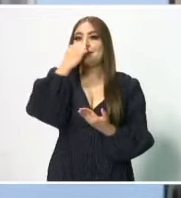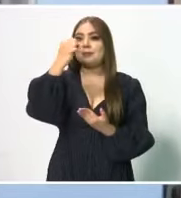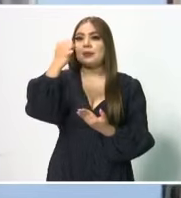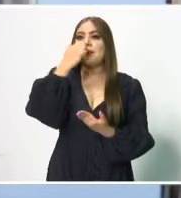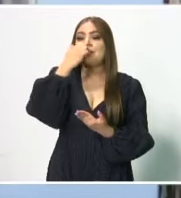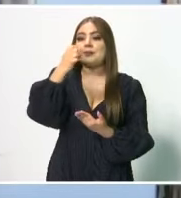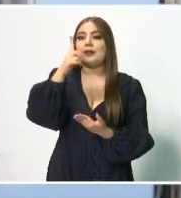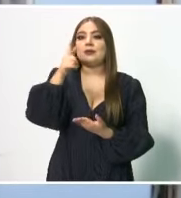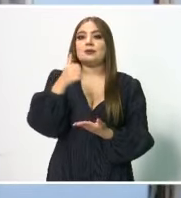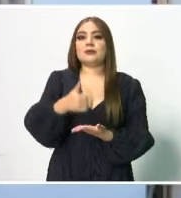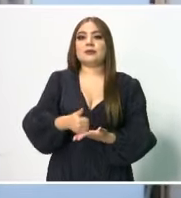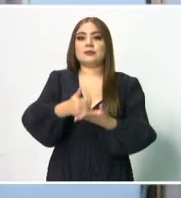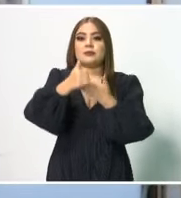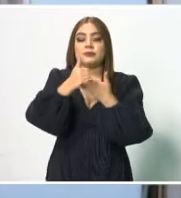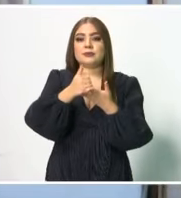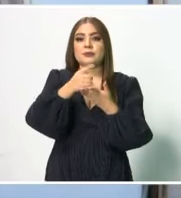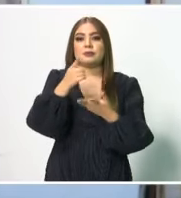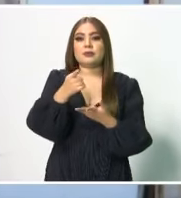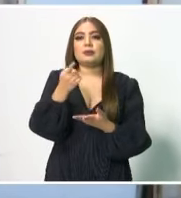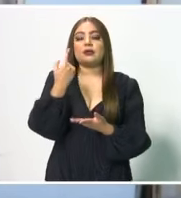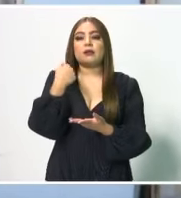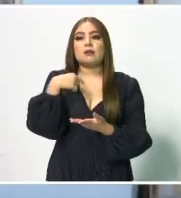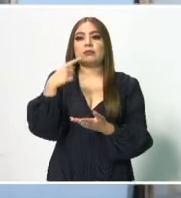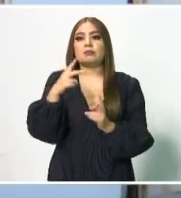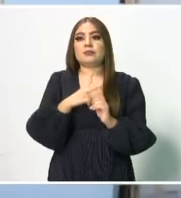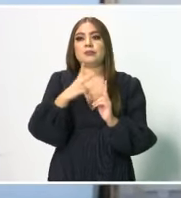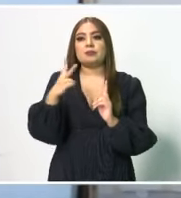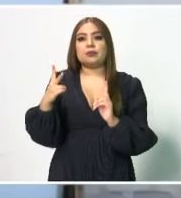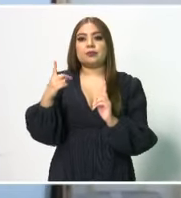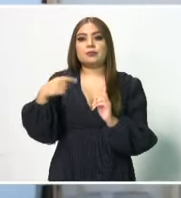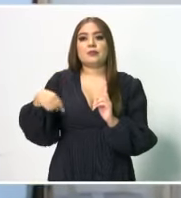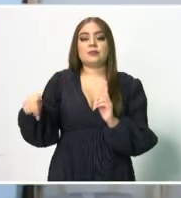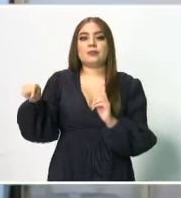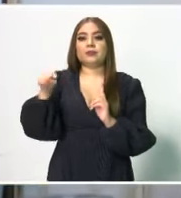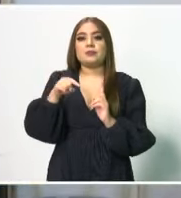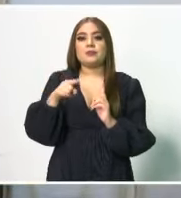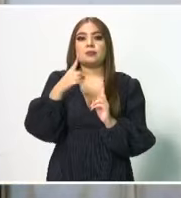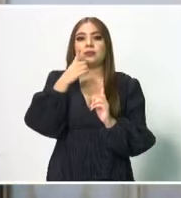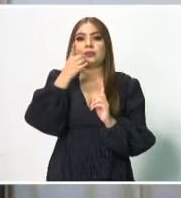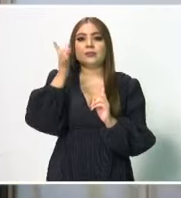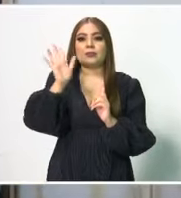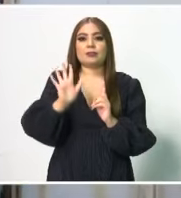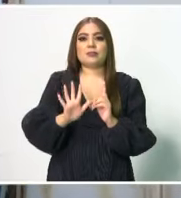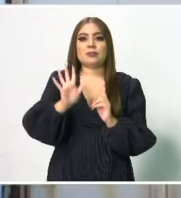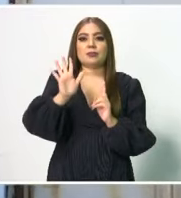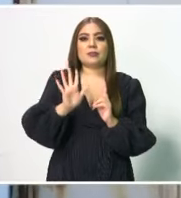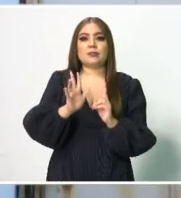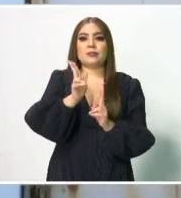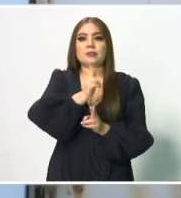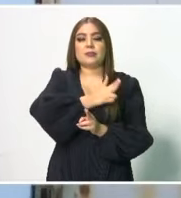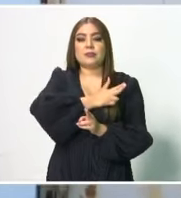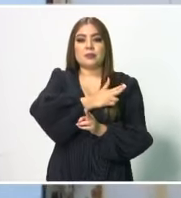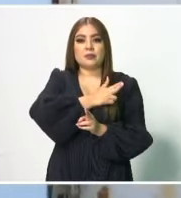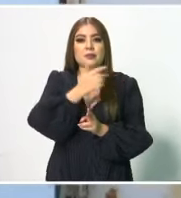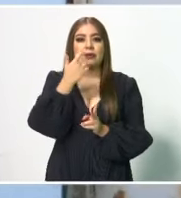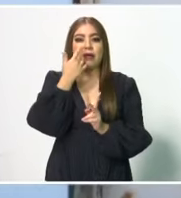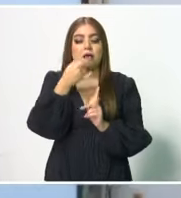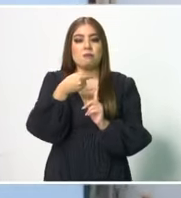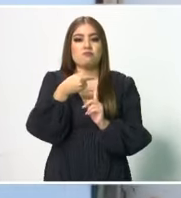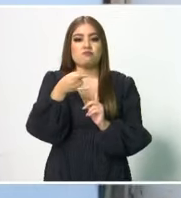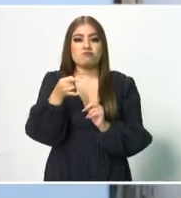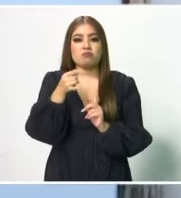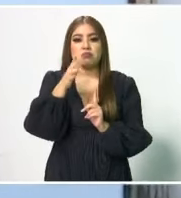apoyo por parte de sus vecinos, quienes se percataron de que al parecer estaba aparentemente lesionado. Trataron de abrir la puerta, sin embargo no lo